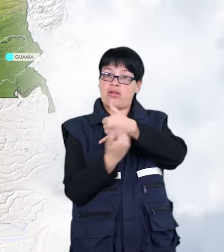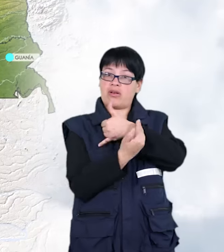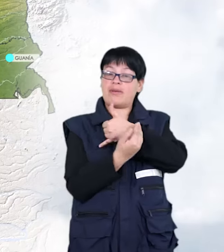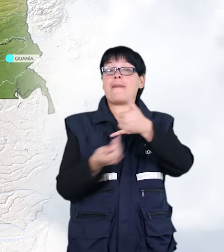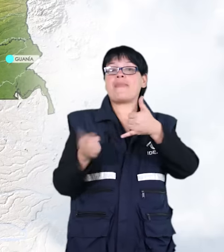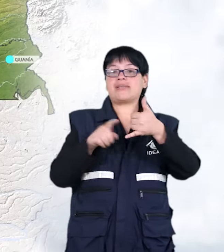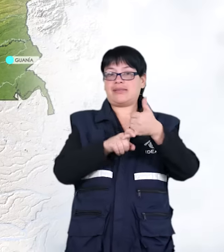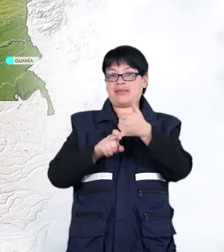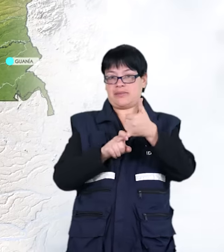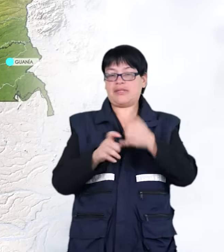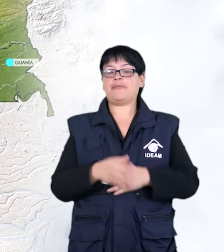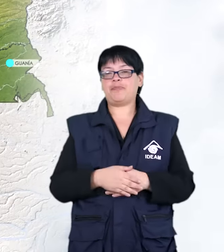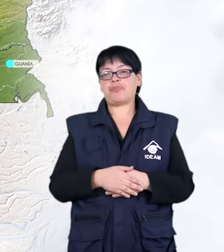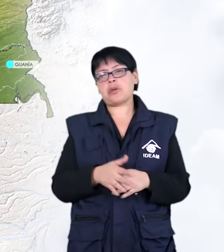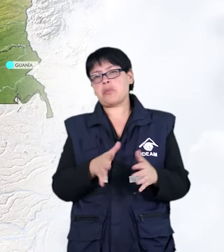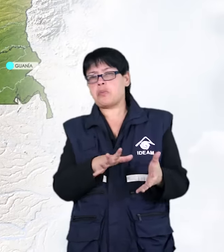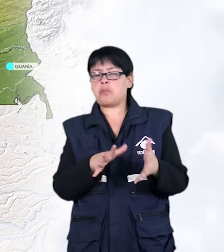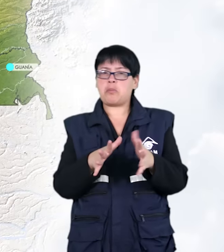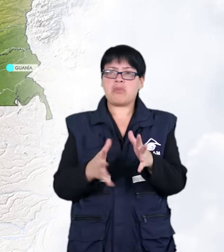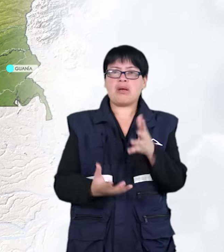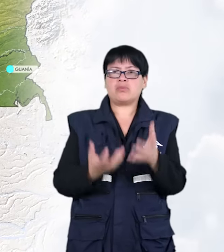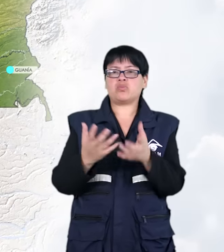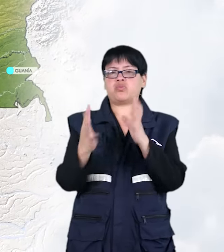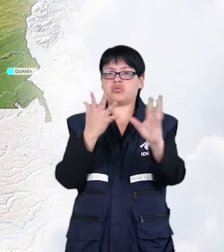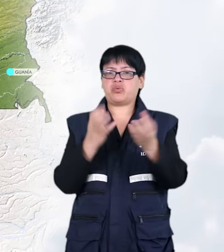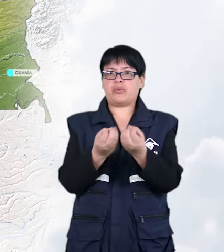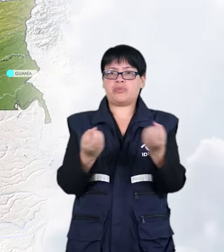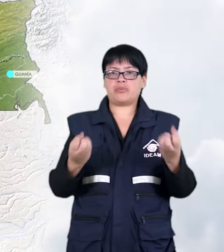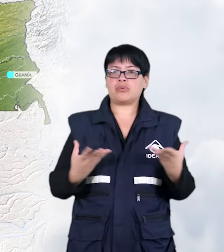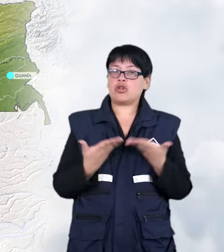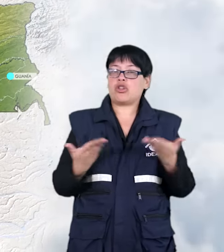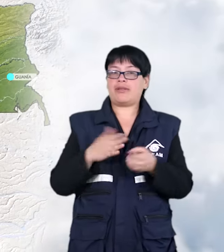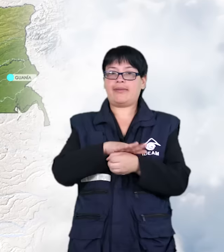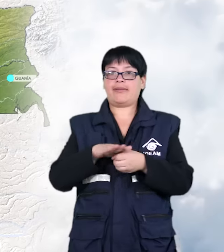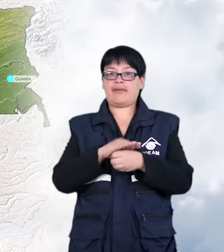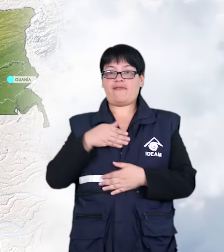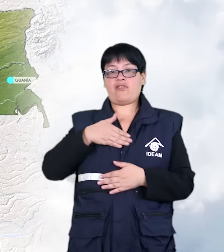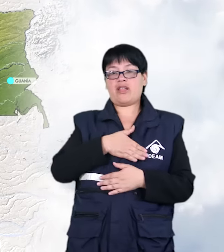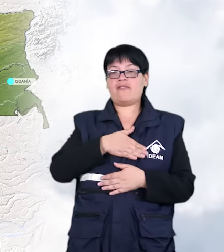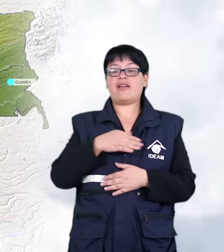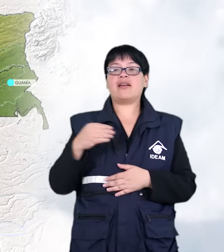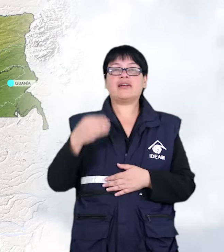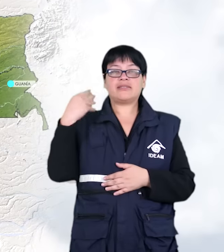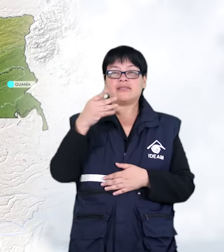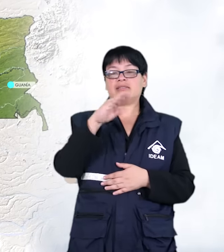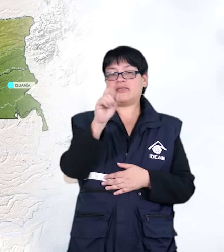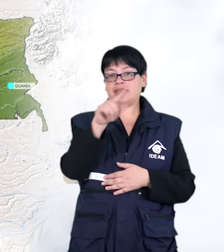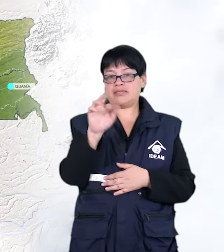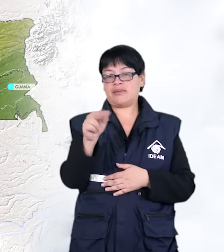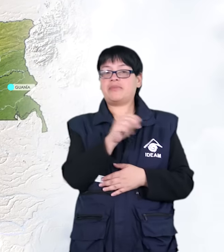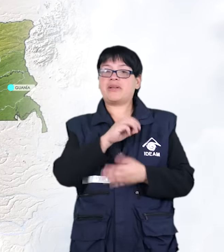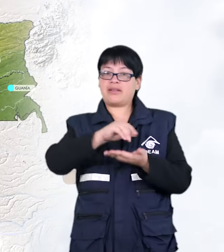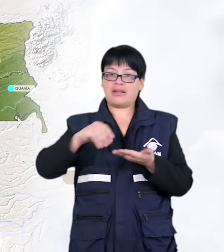Amazonía. Y por moderada posibilidad de incendios de la cobertura vegetal en los departamentos de Bolívar, César, Magdalena, Sucre y Arauca.